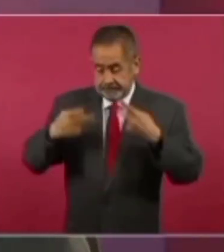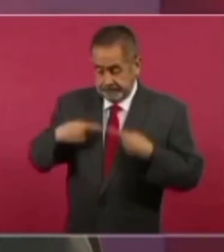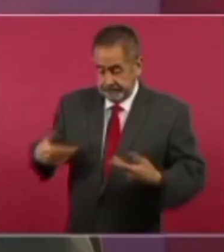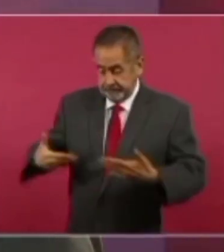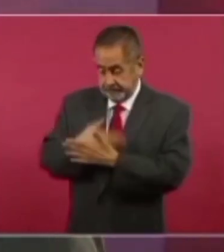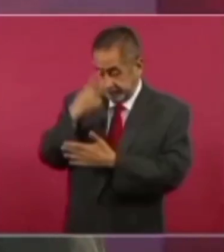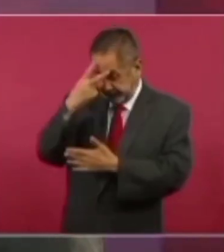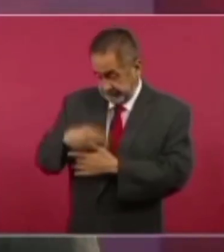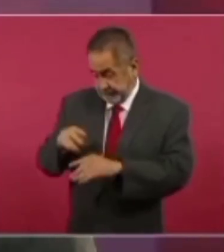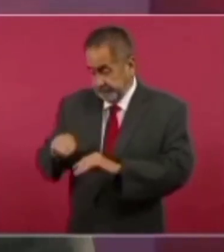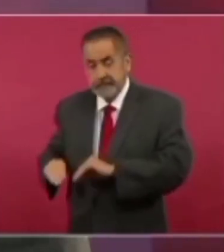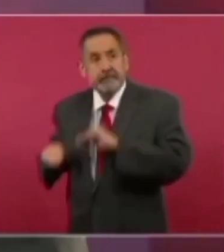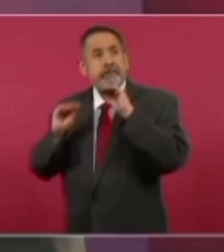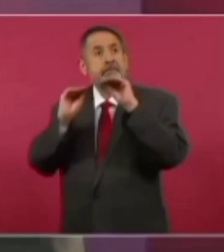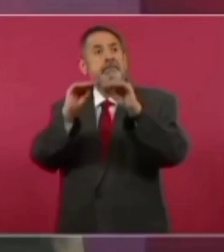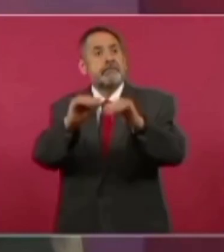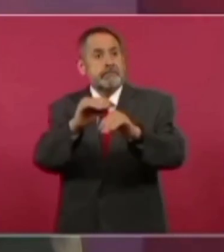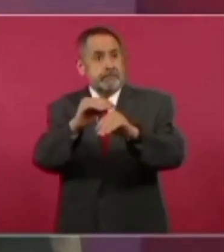en